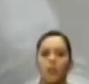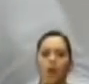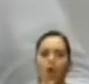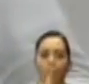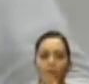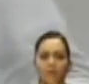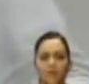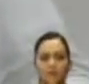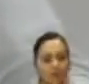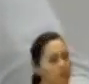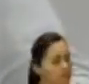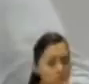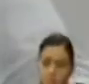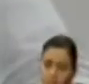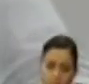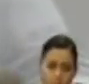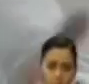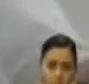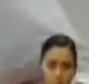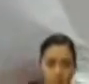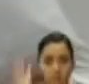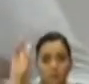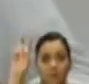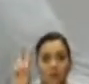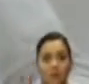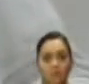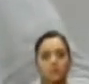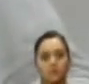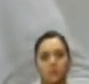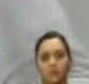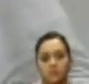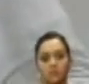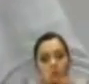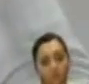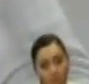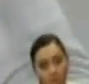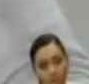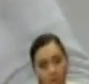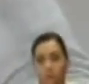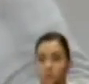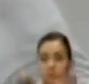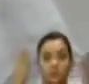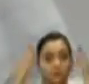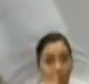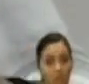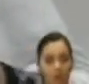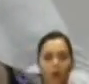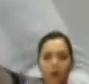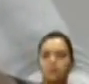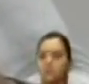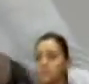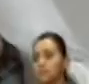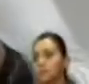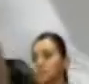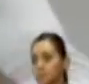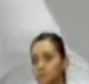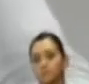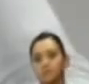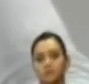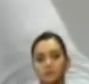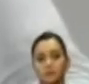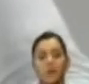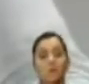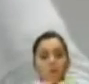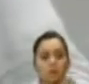guardarse sigilo, ¿ya? Entonces, se han dado las explicaciones del caso. ¿Cómo se tergiversan las cosas? ¿No? ¿Cómo están manipulando, sobre todo a los